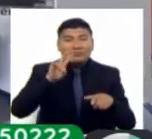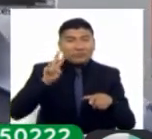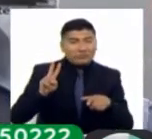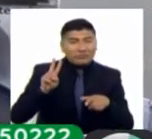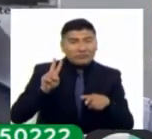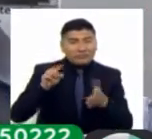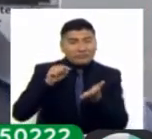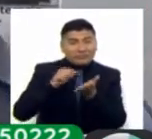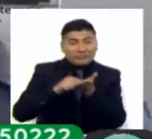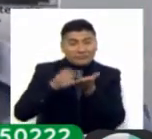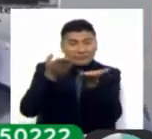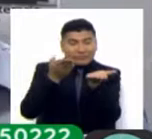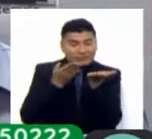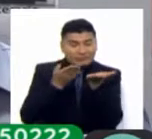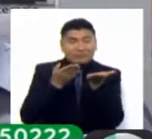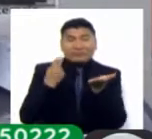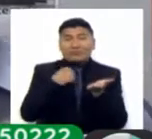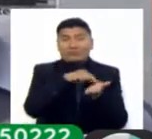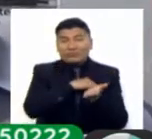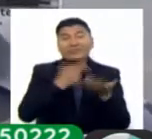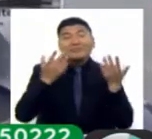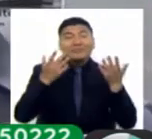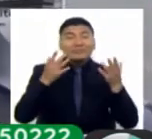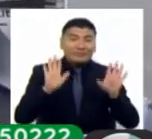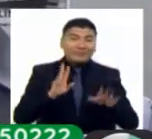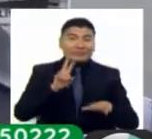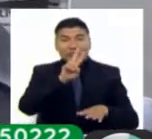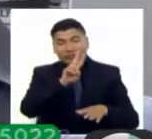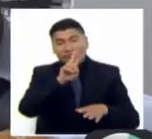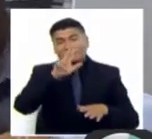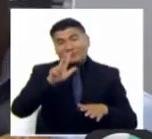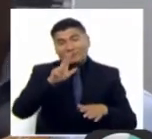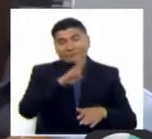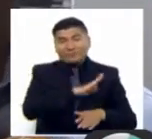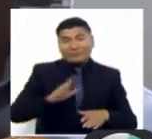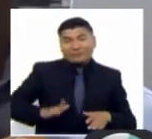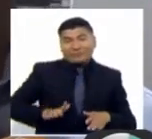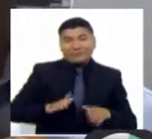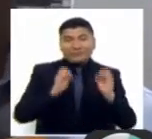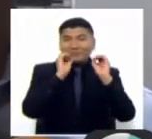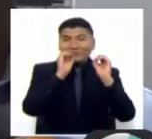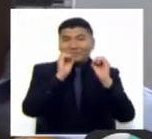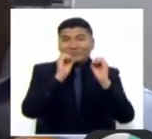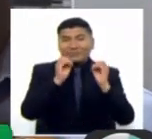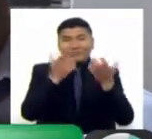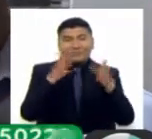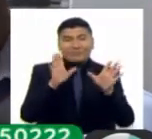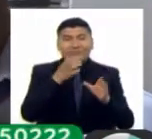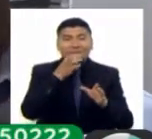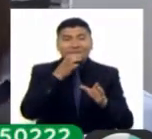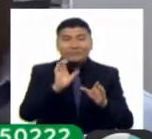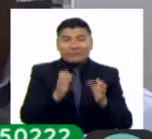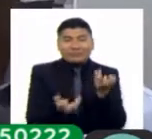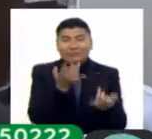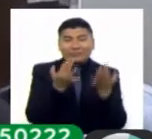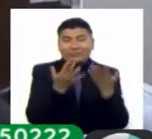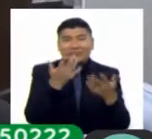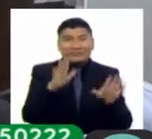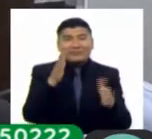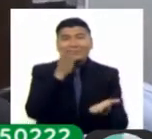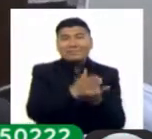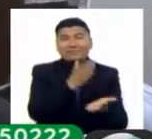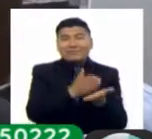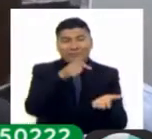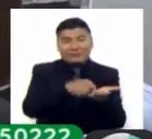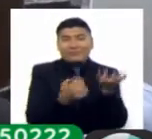nos permite a nosotros decir que ya en dos, tres municipios hay cero focos de calor. Y significa de que no hay más